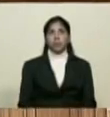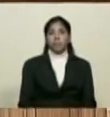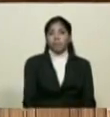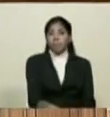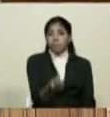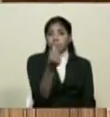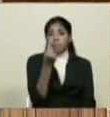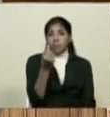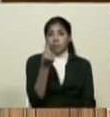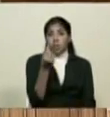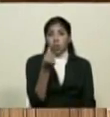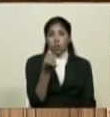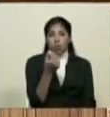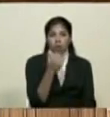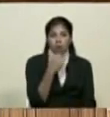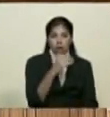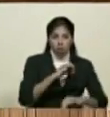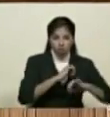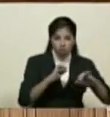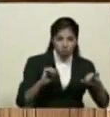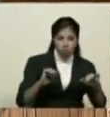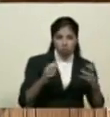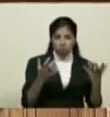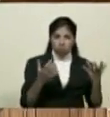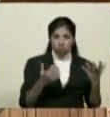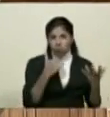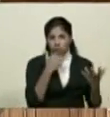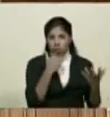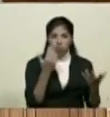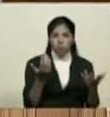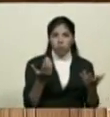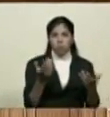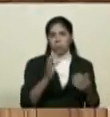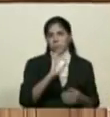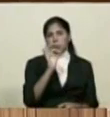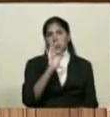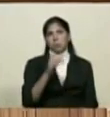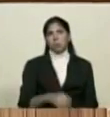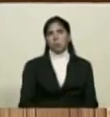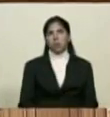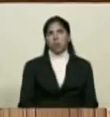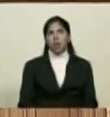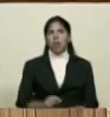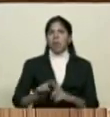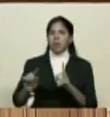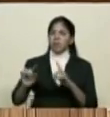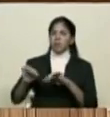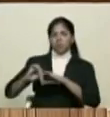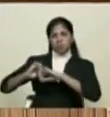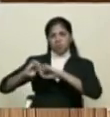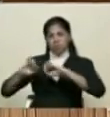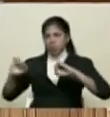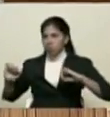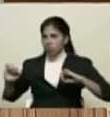ningún empresario procesado por este caso. Pero ¿qué aparece en este caso también?